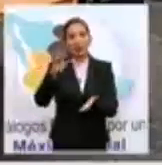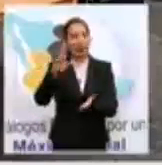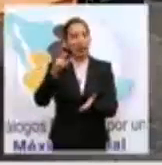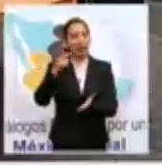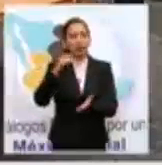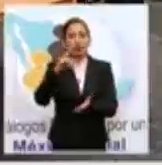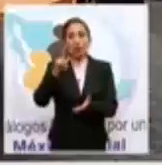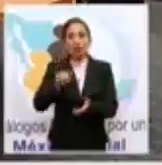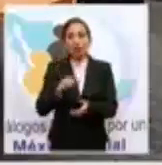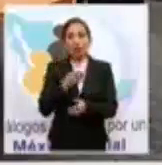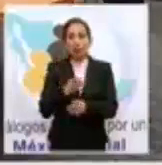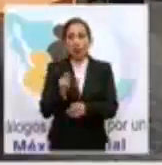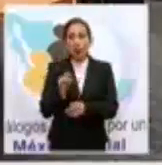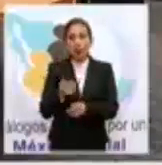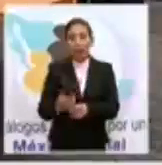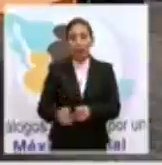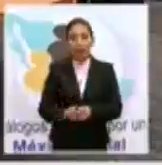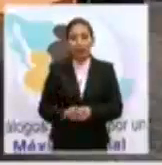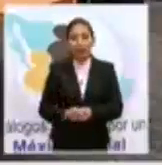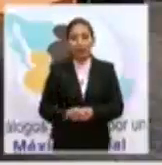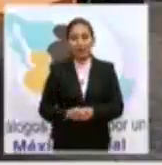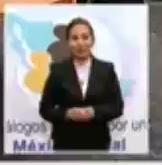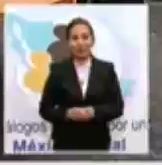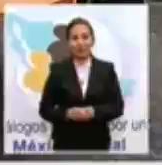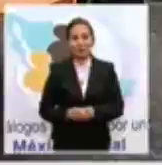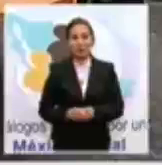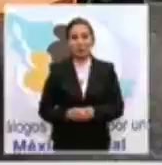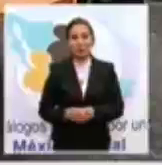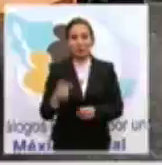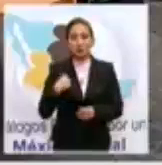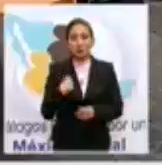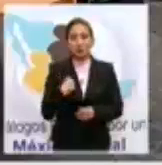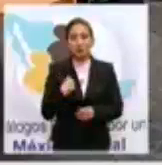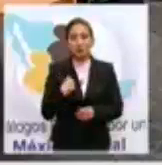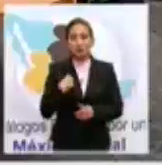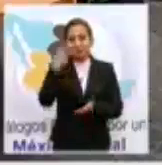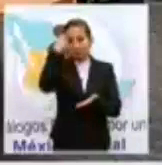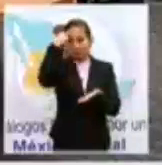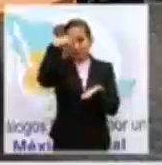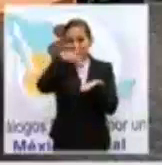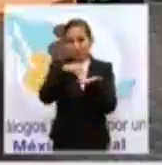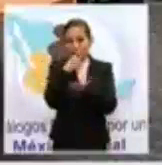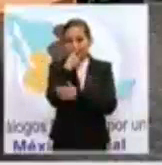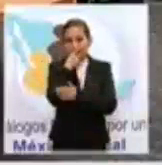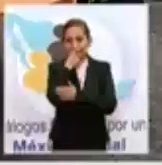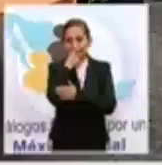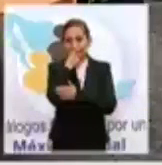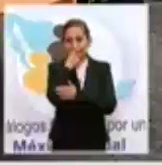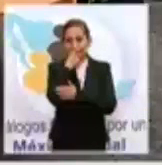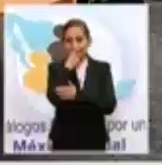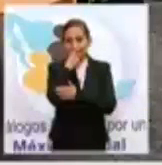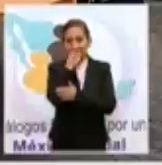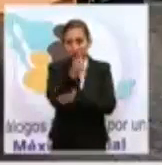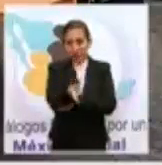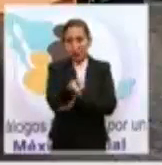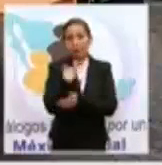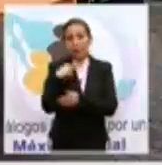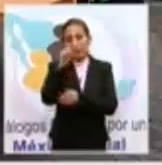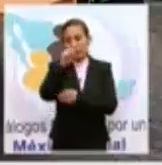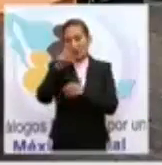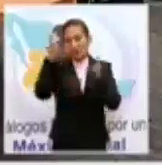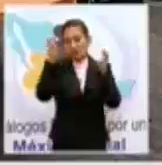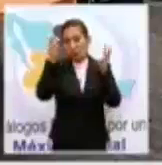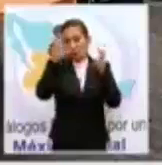González. Blanca Heredia, por favor. Sí, muy bien. Yo creo que lo que diría en relación a que